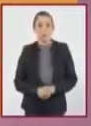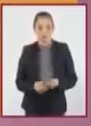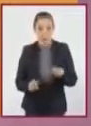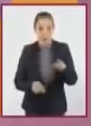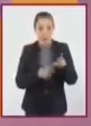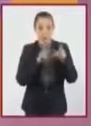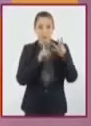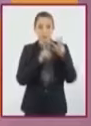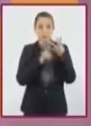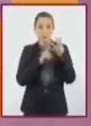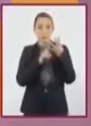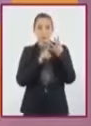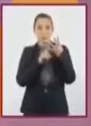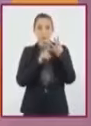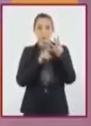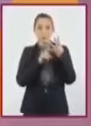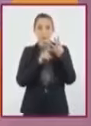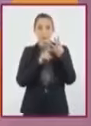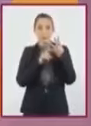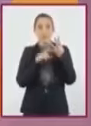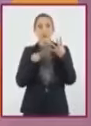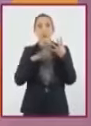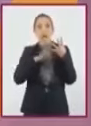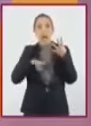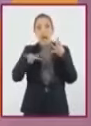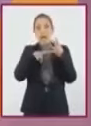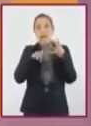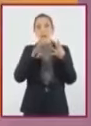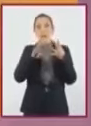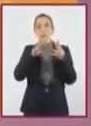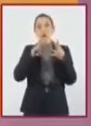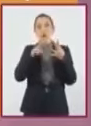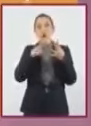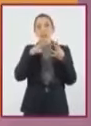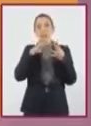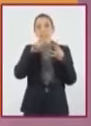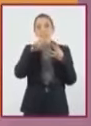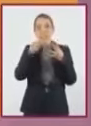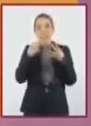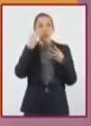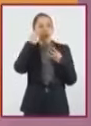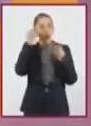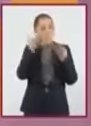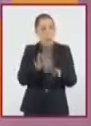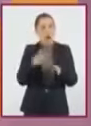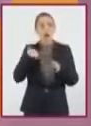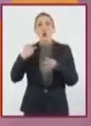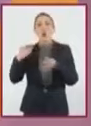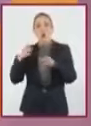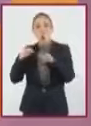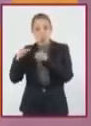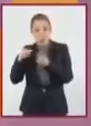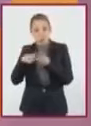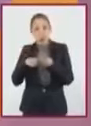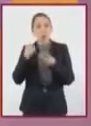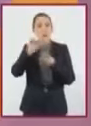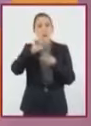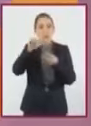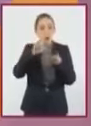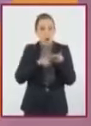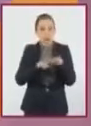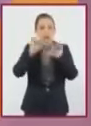el tercer estamento o tercer estado estaban los burgueses, banqueros, comerciantes,